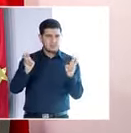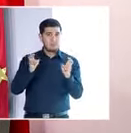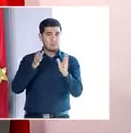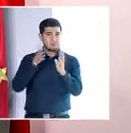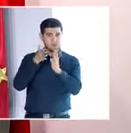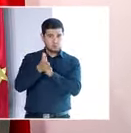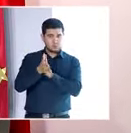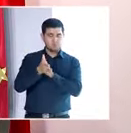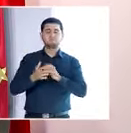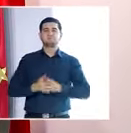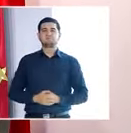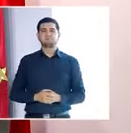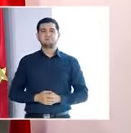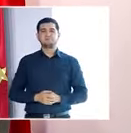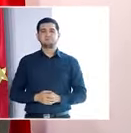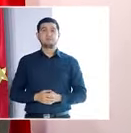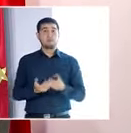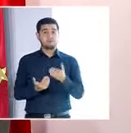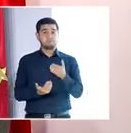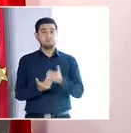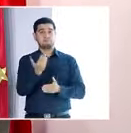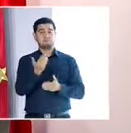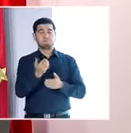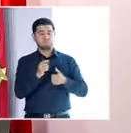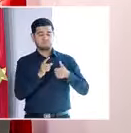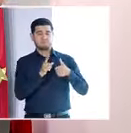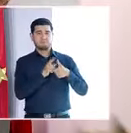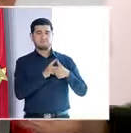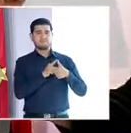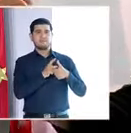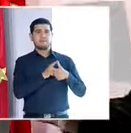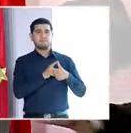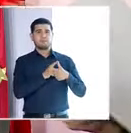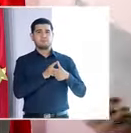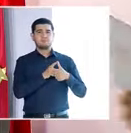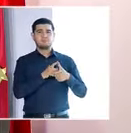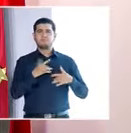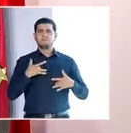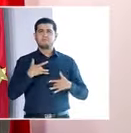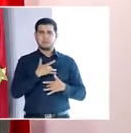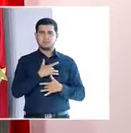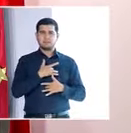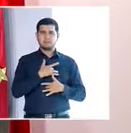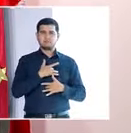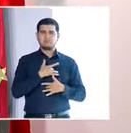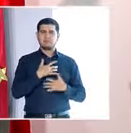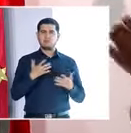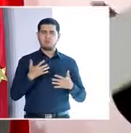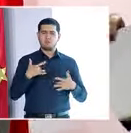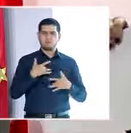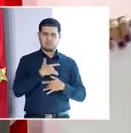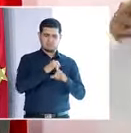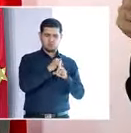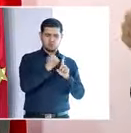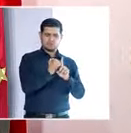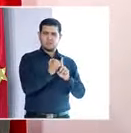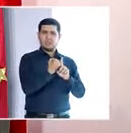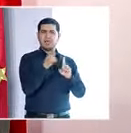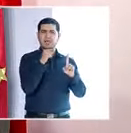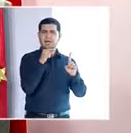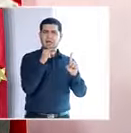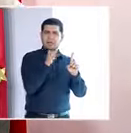mencionado. El primero de ellos, el eje de bienestar social, que contempla, entre